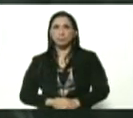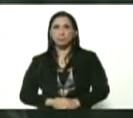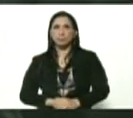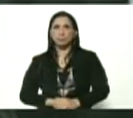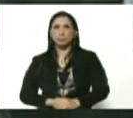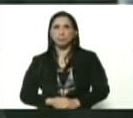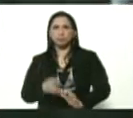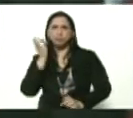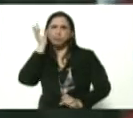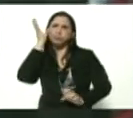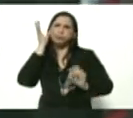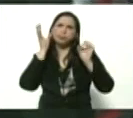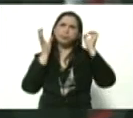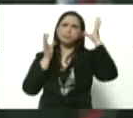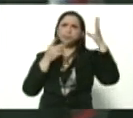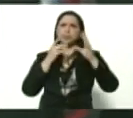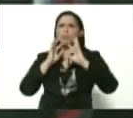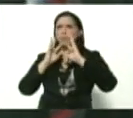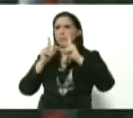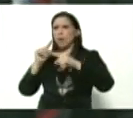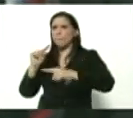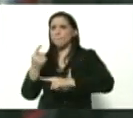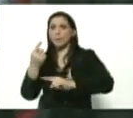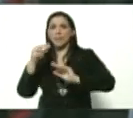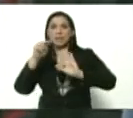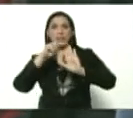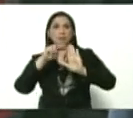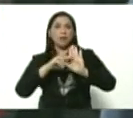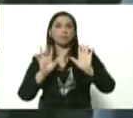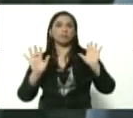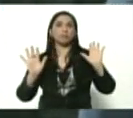Han surgido testimonios de primer nivel